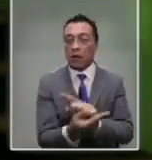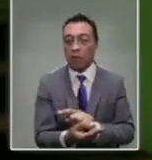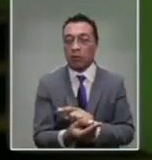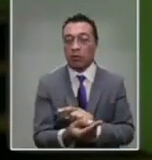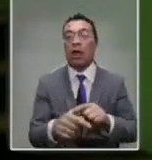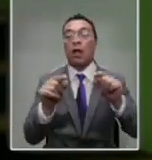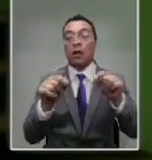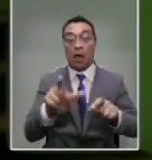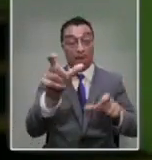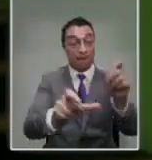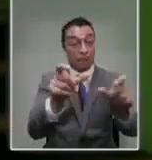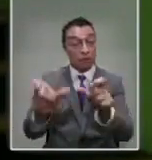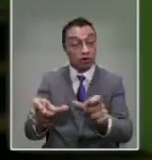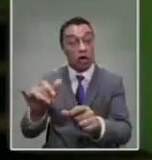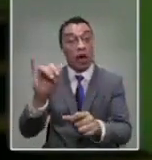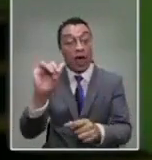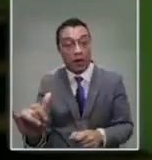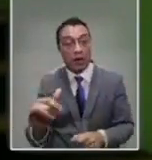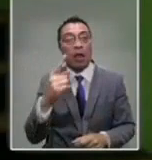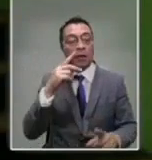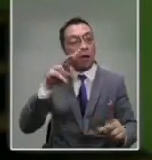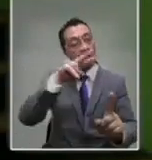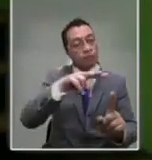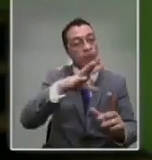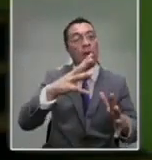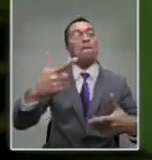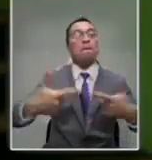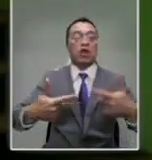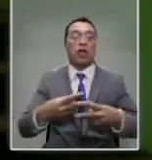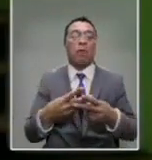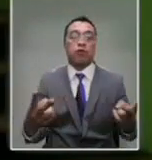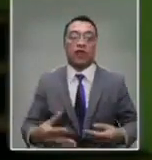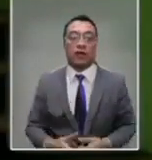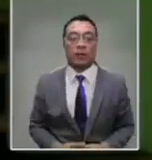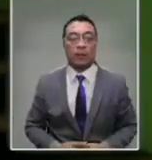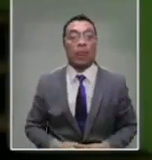necesidad de cambio, tanto la población como desde el punto de vista de las